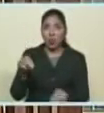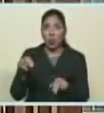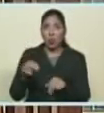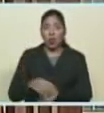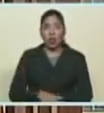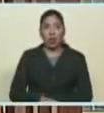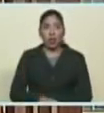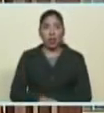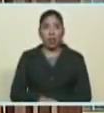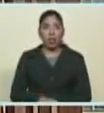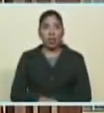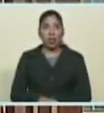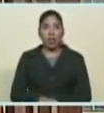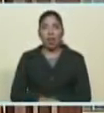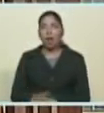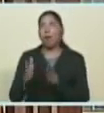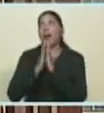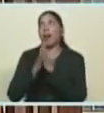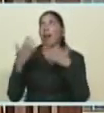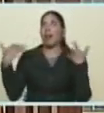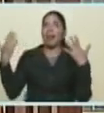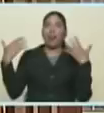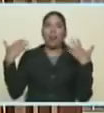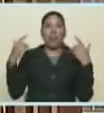66.563 millones. Por fin me regaló la sonrisa.